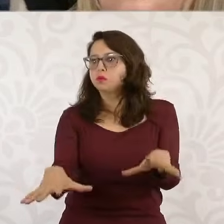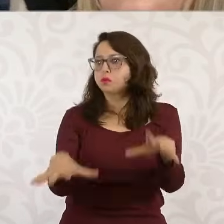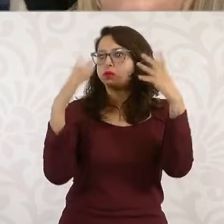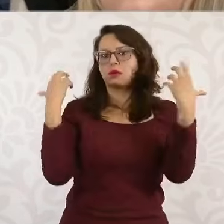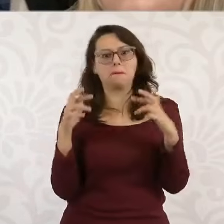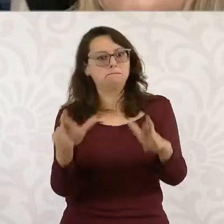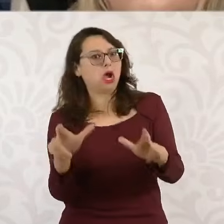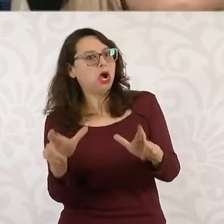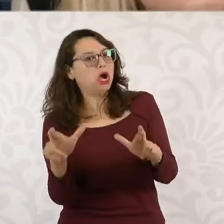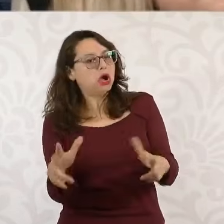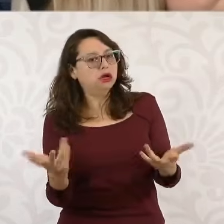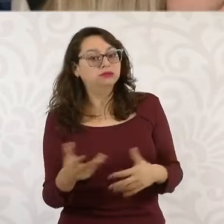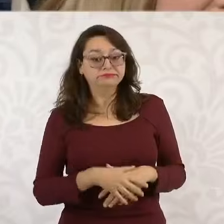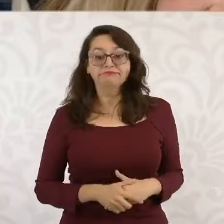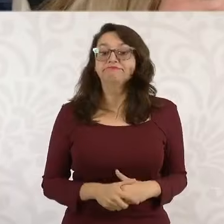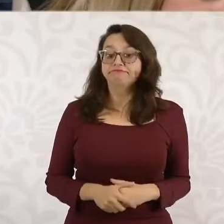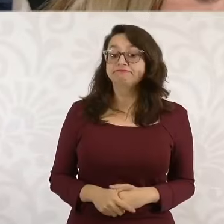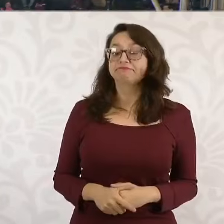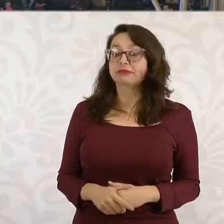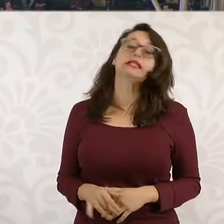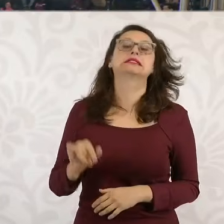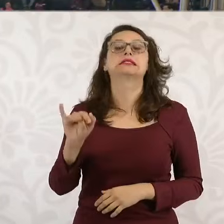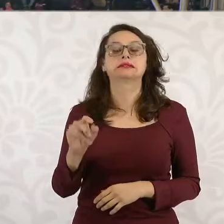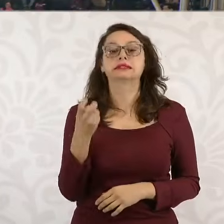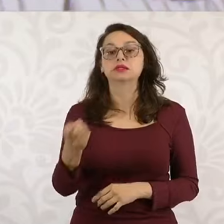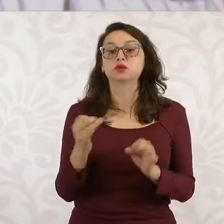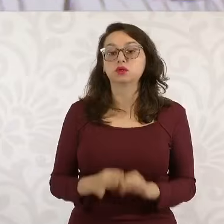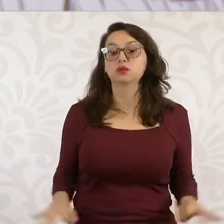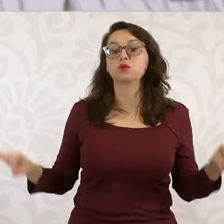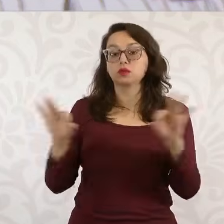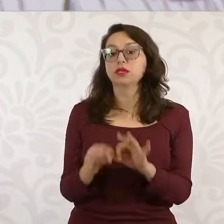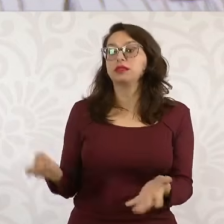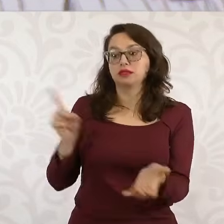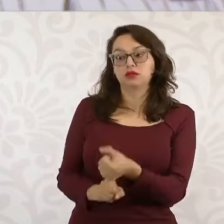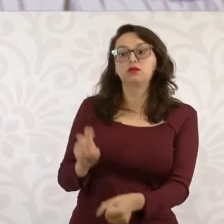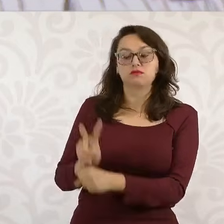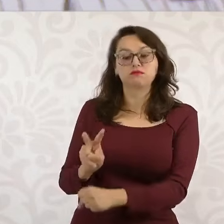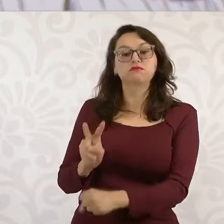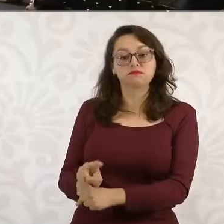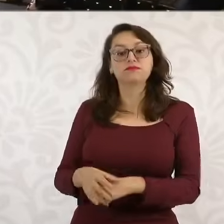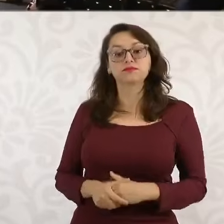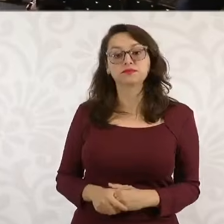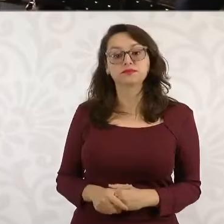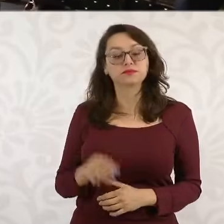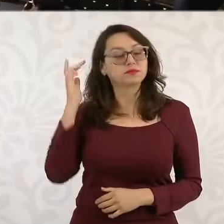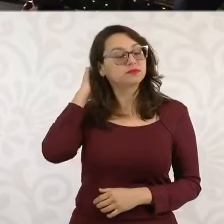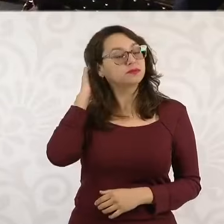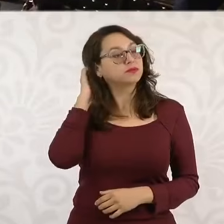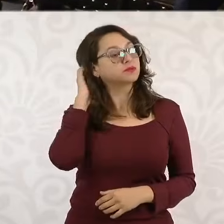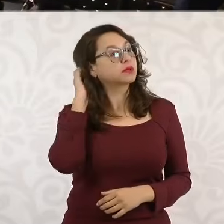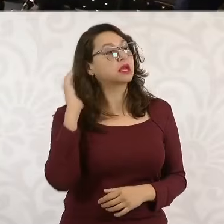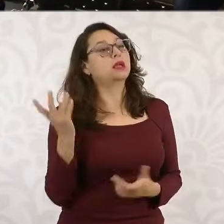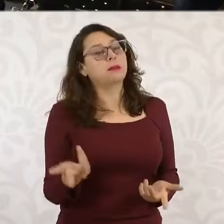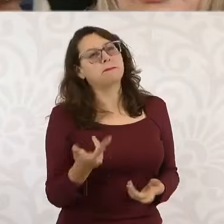vuelven millonarios? Sí, sí es importante el fortalecimiento del órgano interno de control. Presidenta, continúo con la